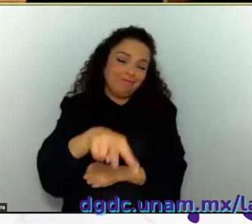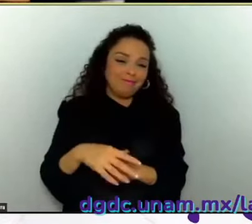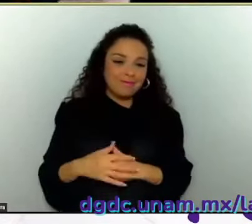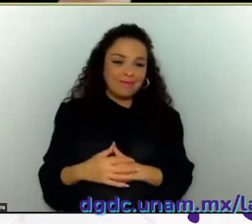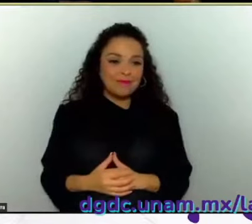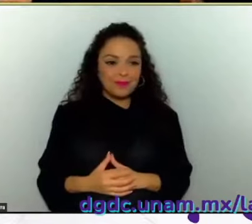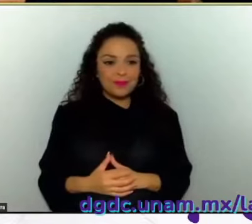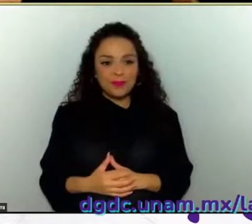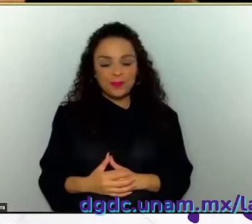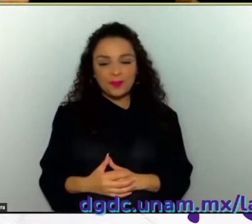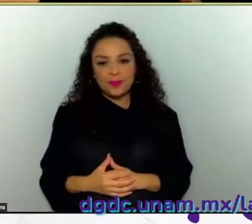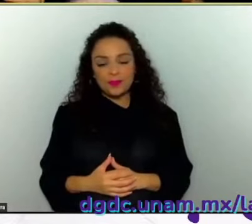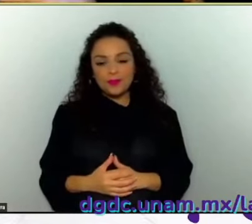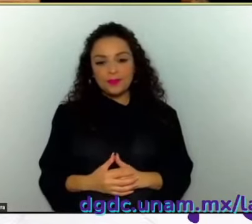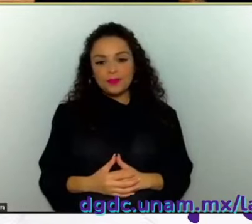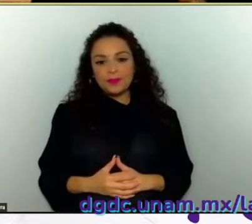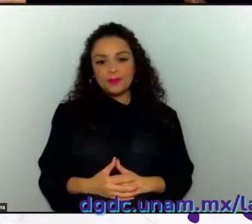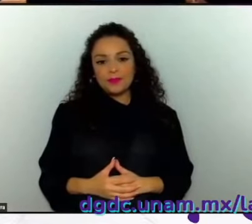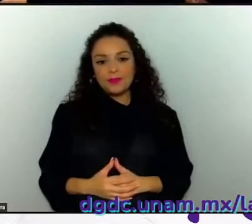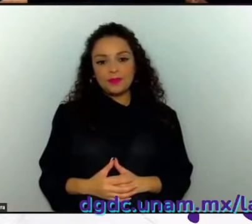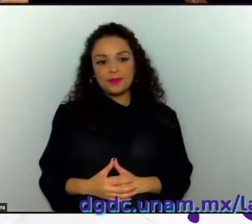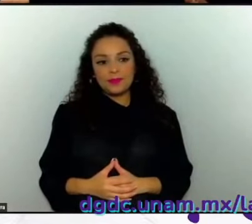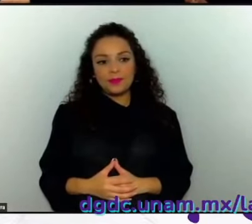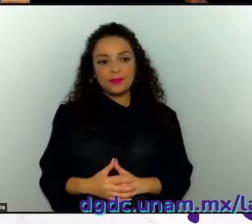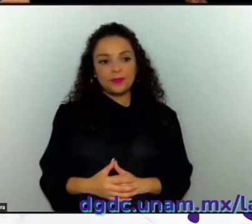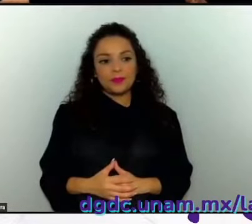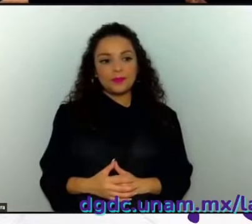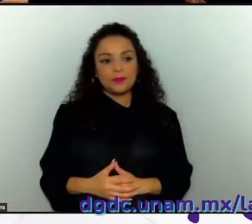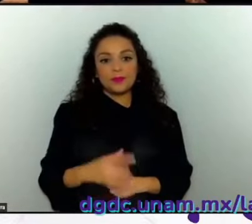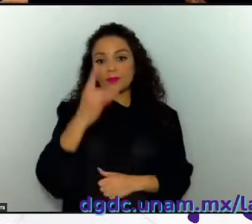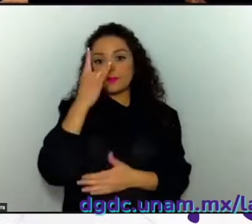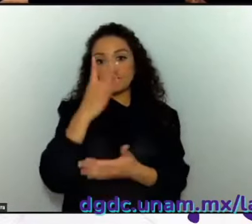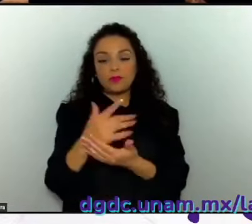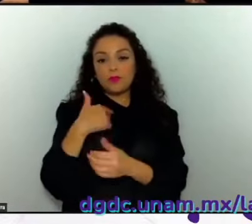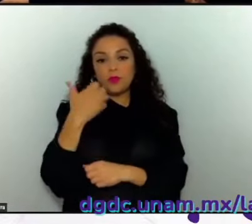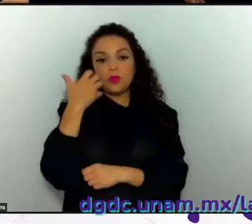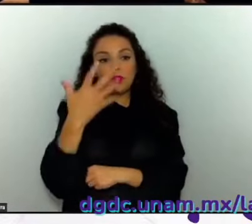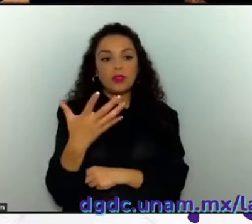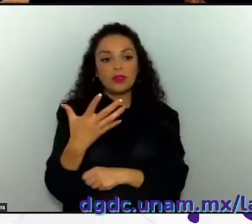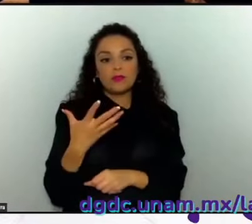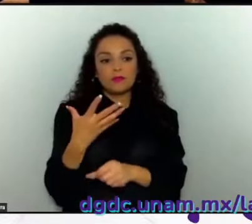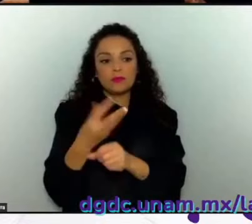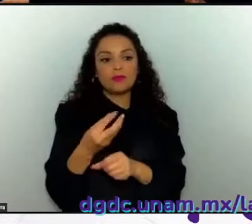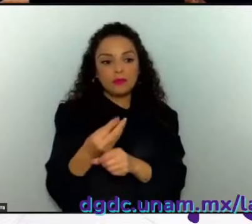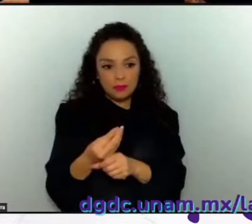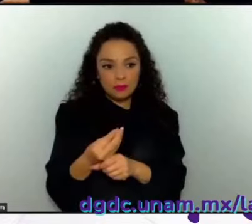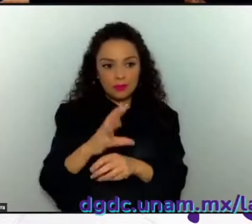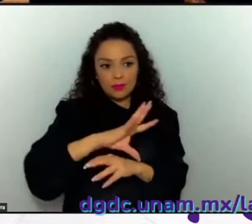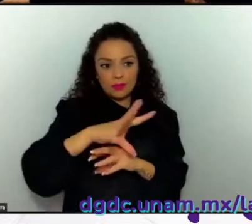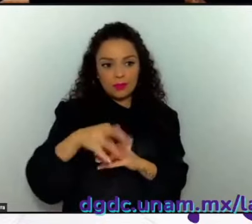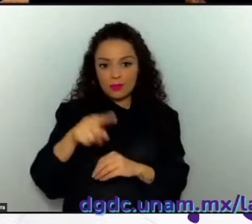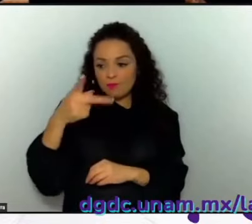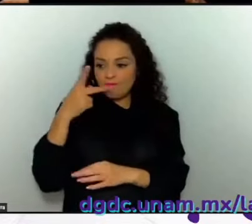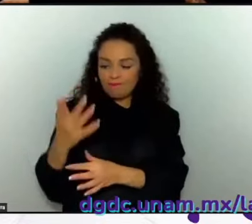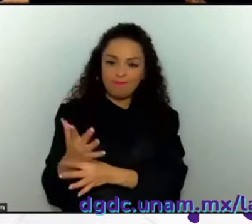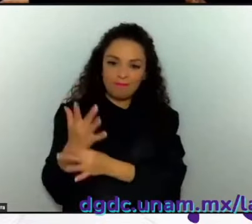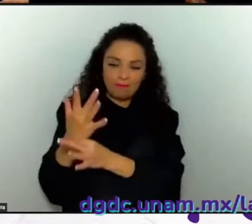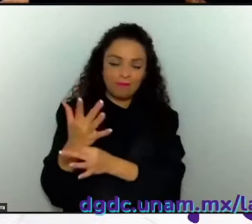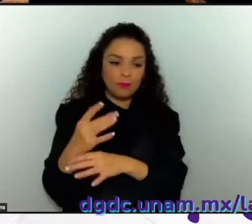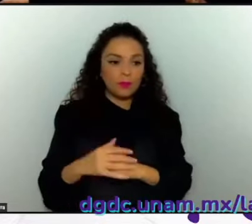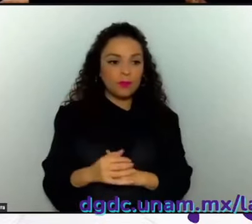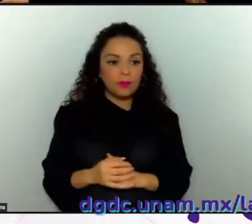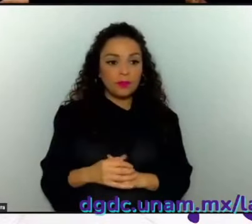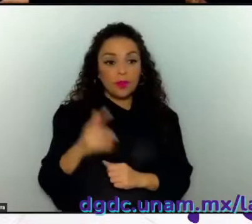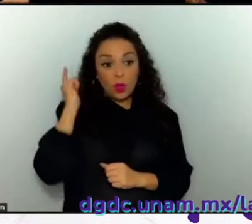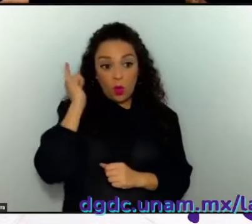Sí, bueno, yo solo quiero añadir, estando de acuerdo con todo lo que ha dicho, que también espero